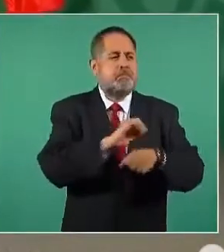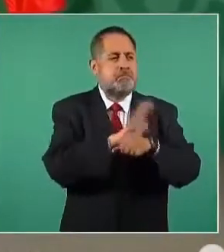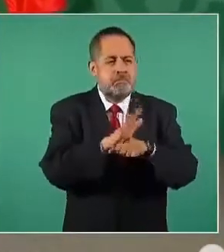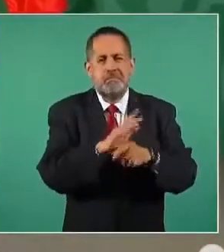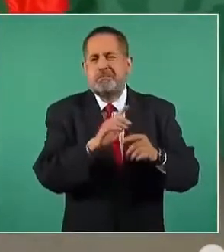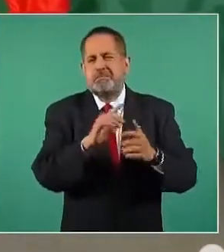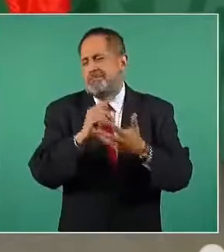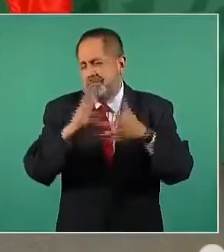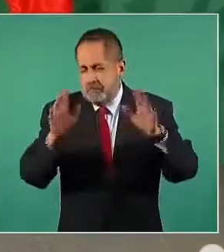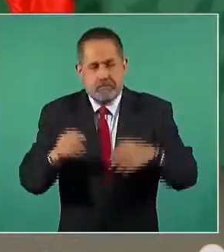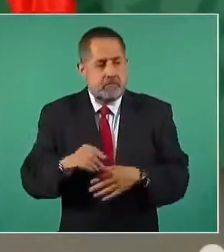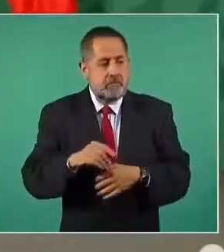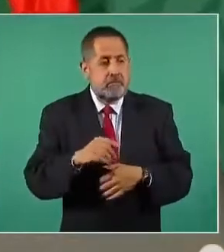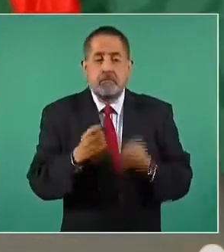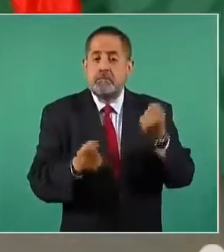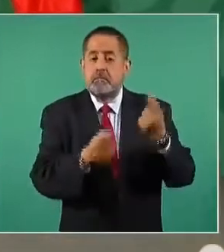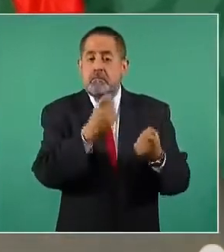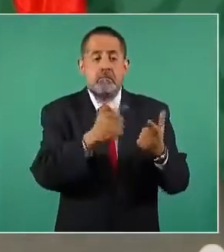hay grupos